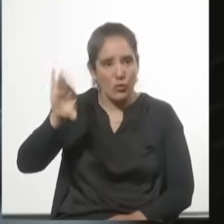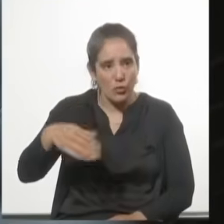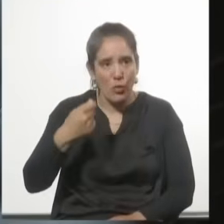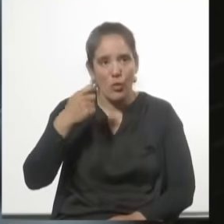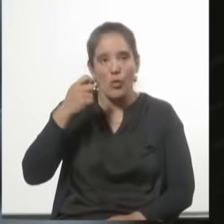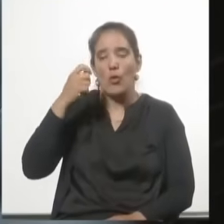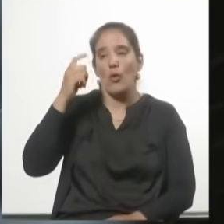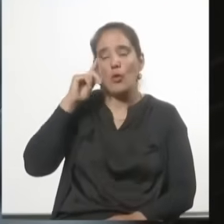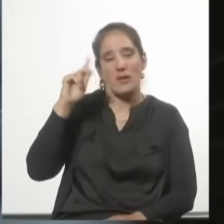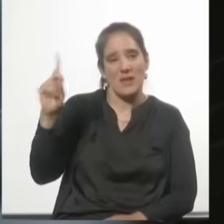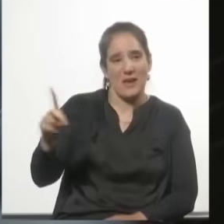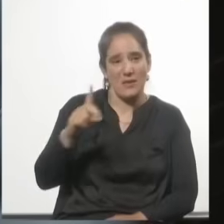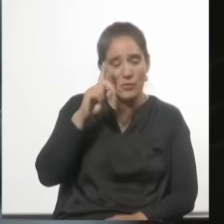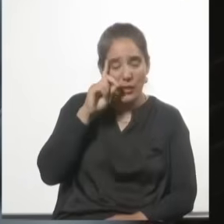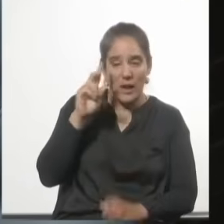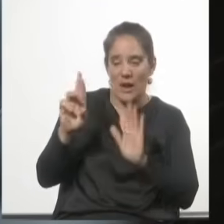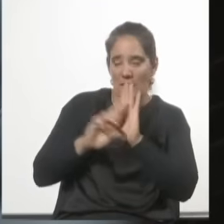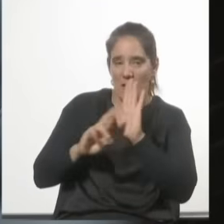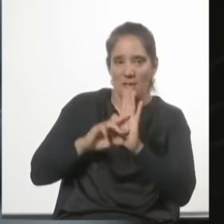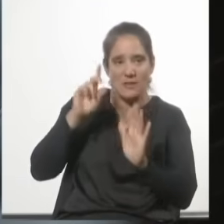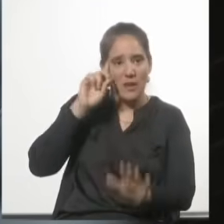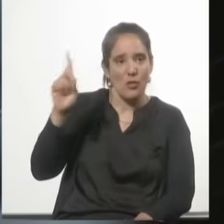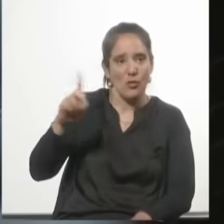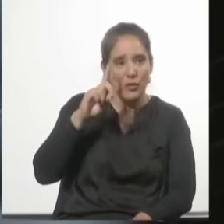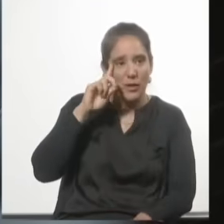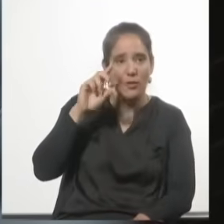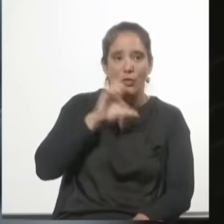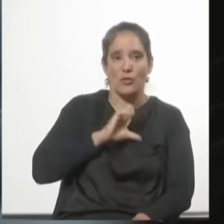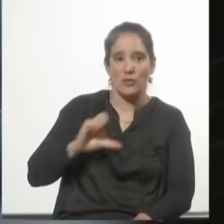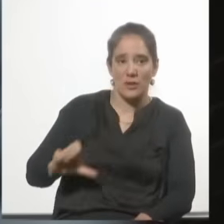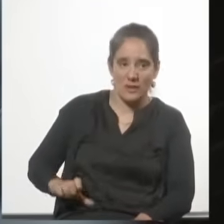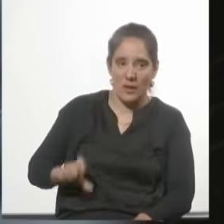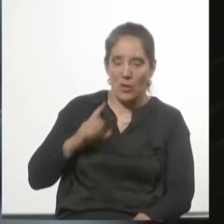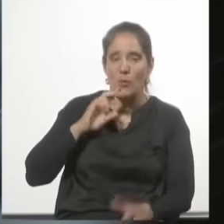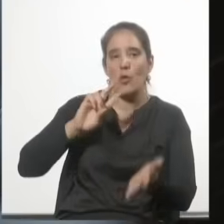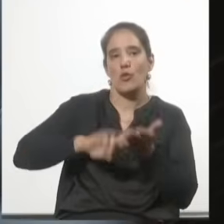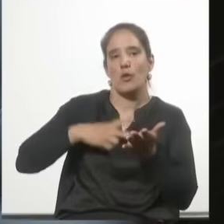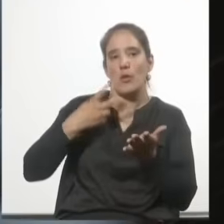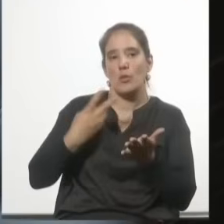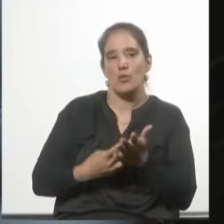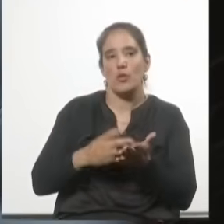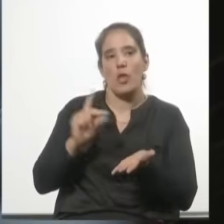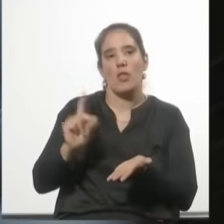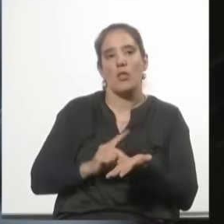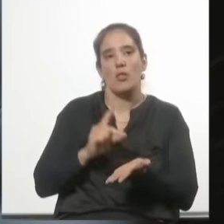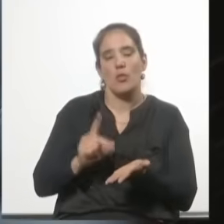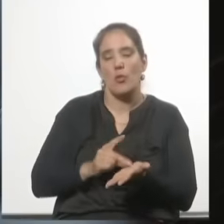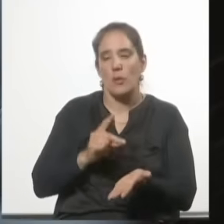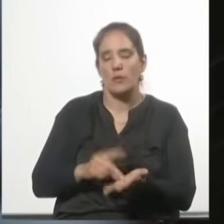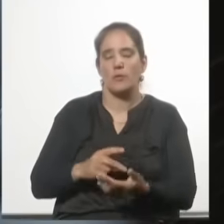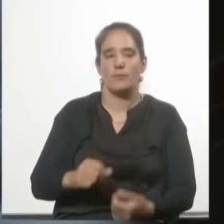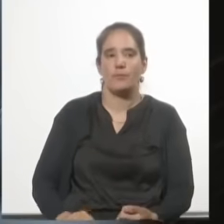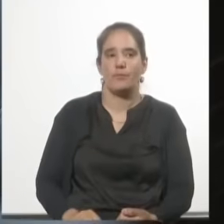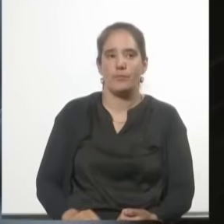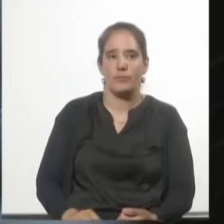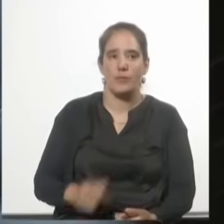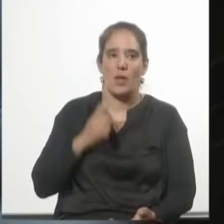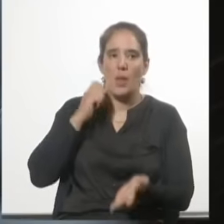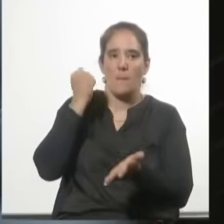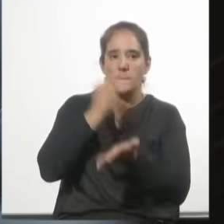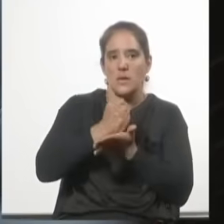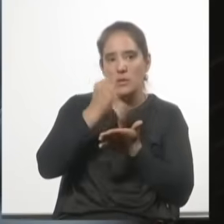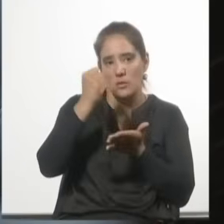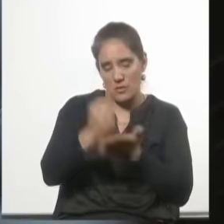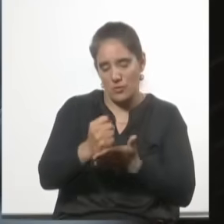contratación internacional con estados como son la traducción de los documentos en idioma extranjero, su